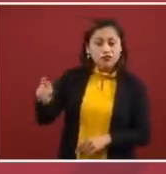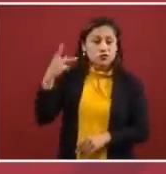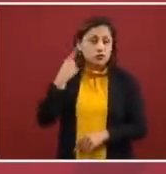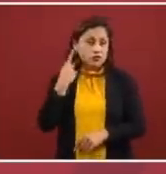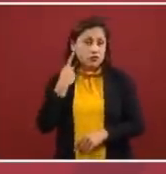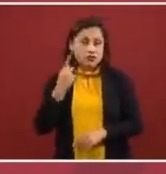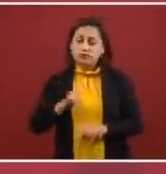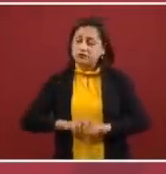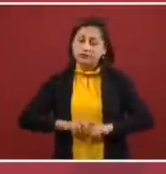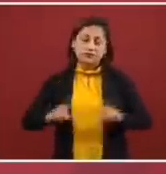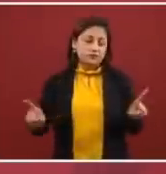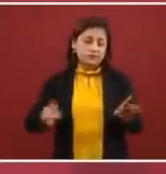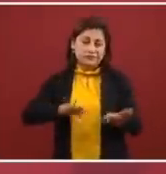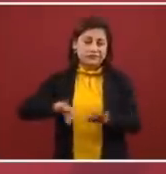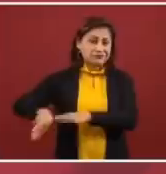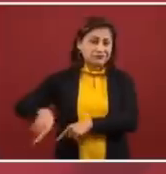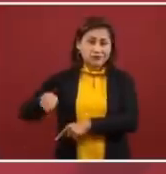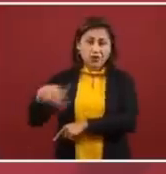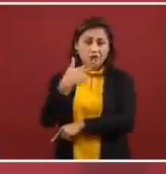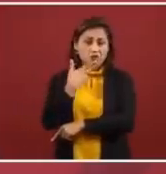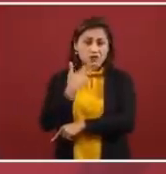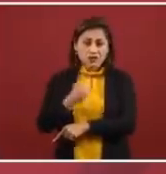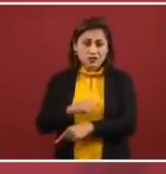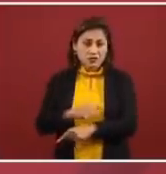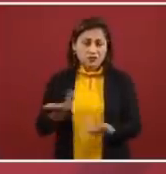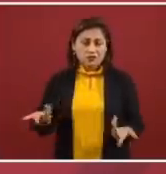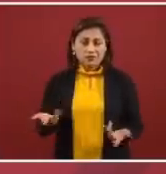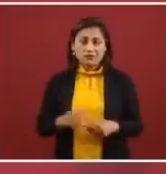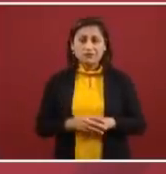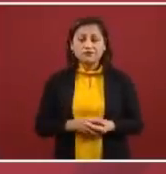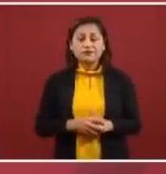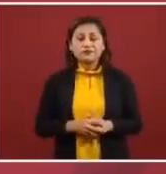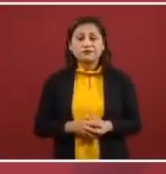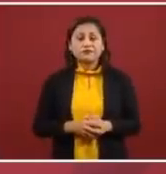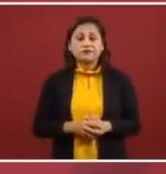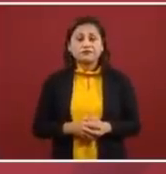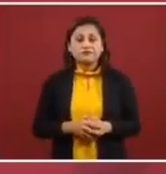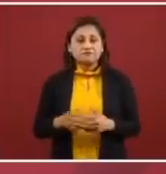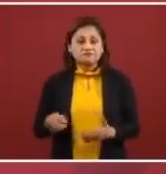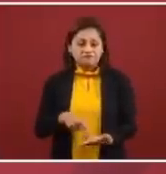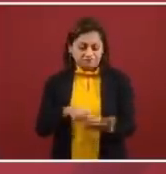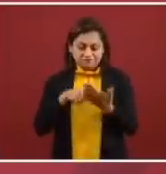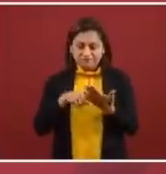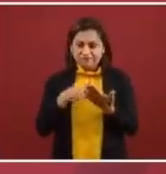inhumana e ineficaz porque nos dio resultados